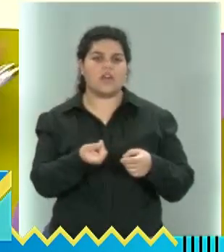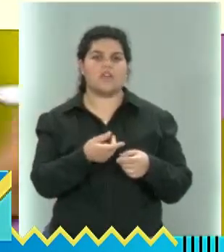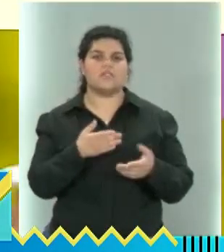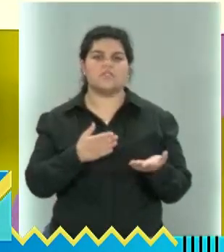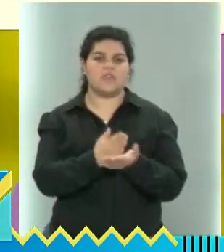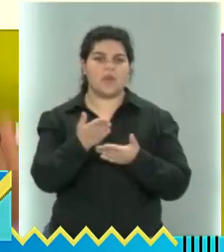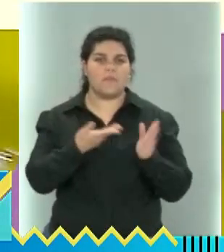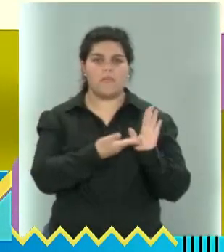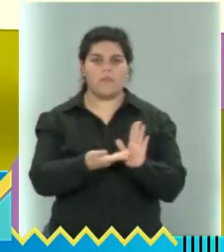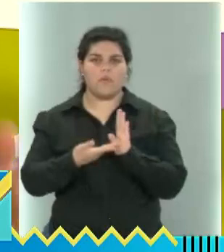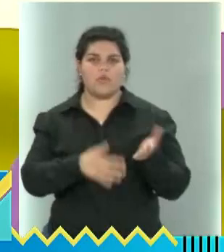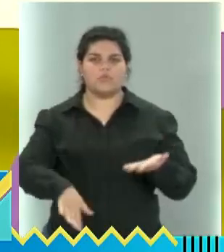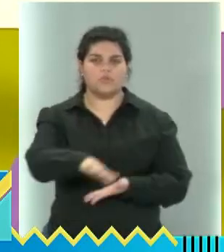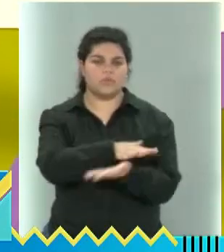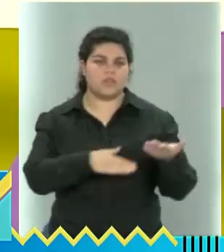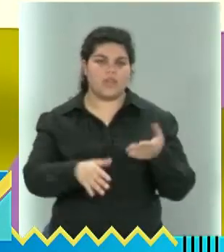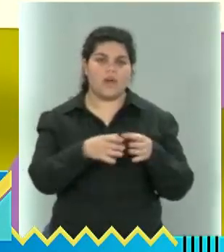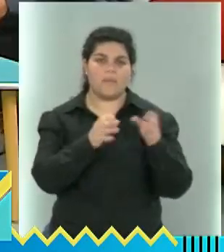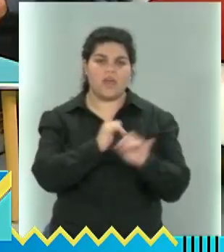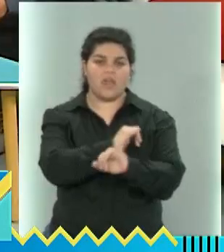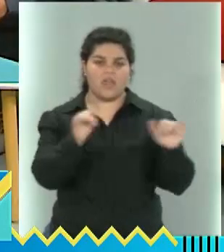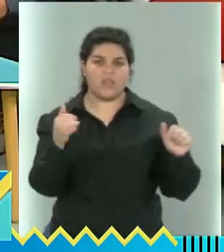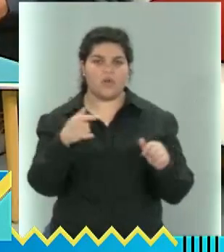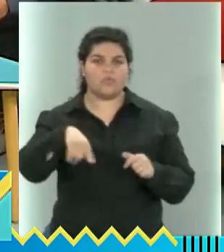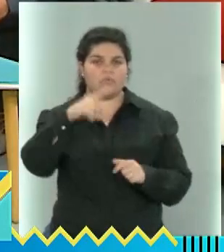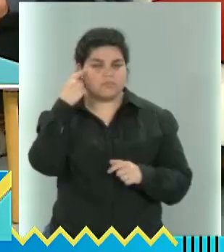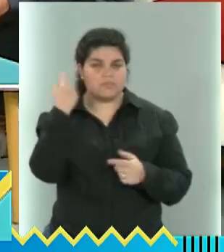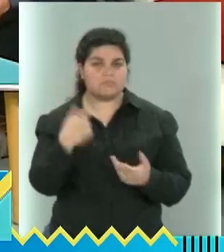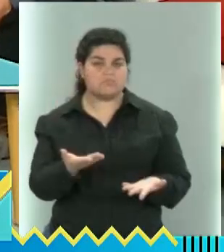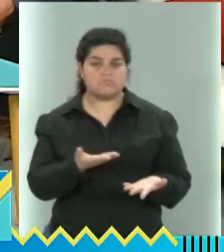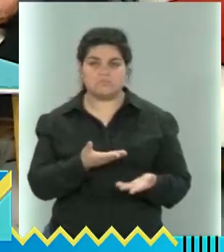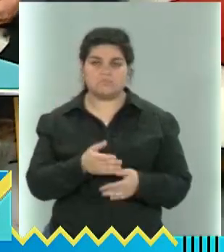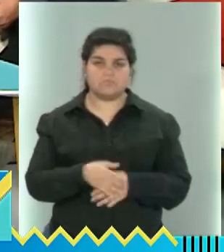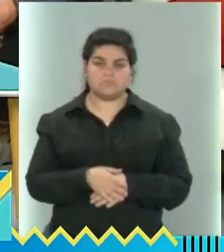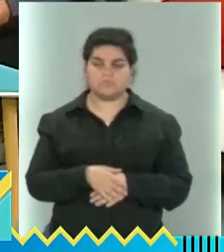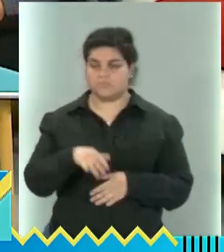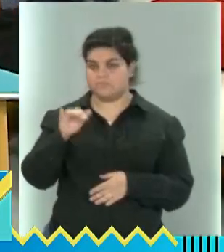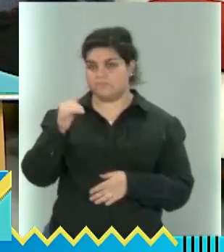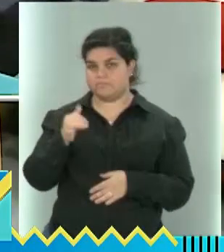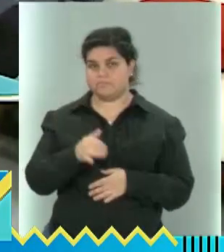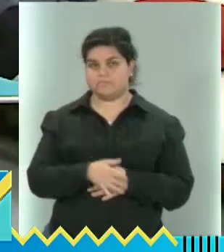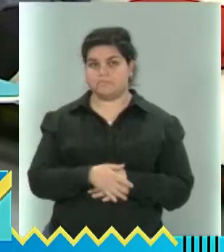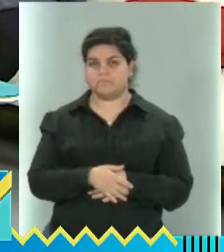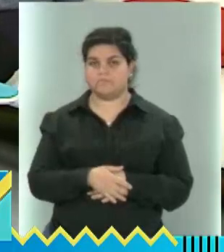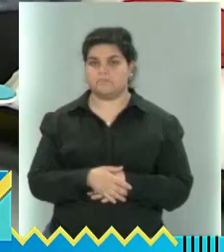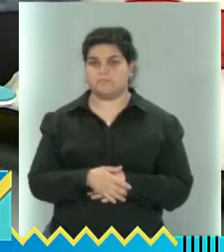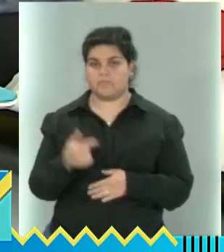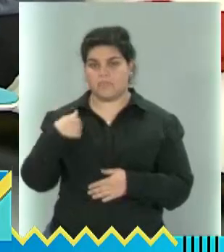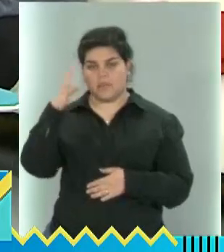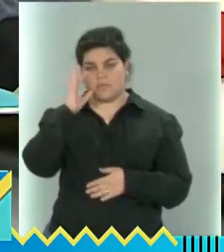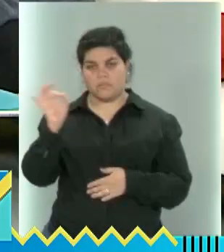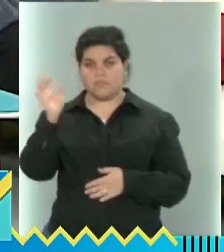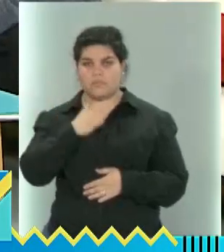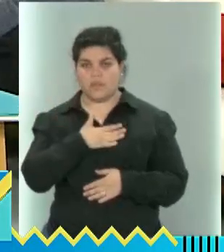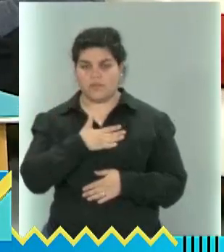desde la sociedad o en general, desde los medios? ¿Qué pensás? Sí, en realidad, a ver, mi postura en